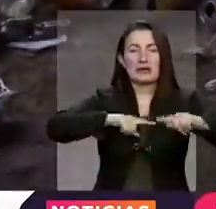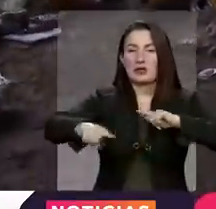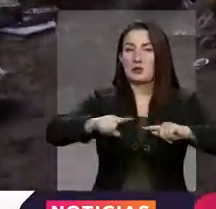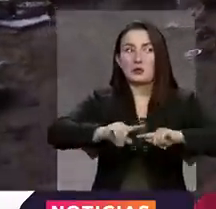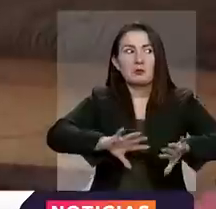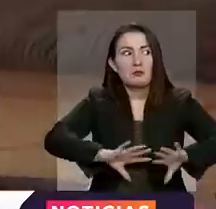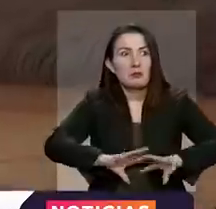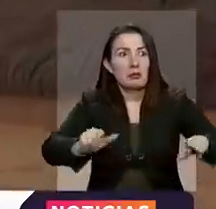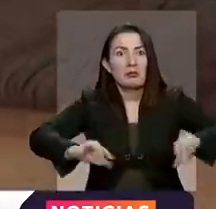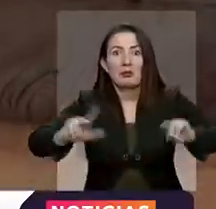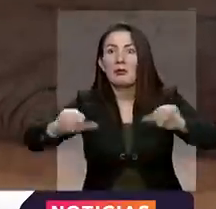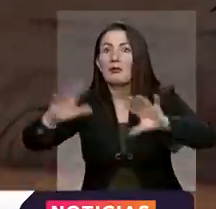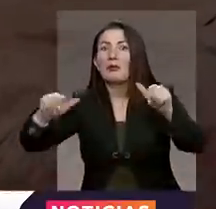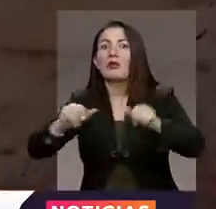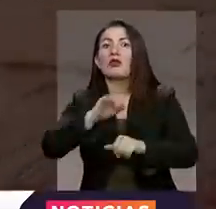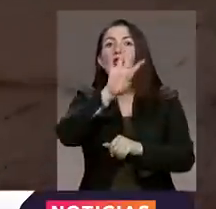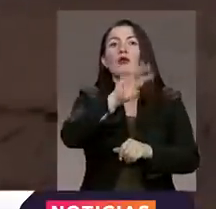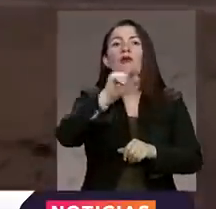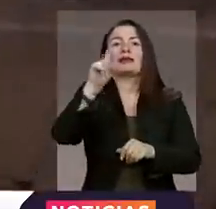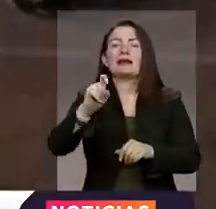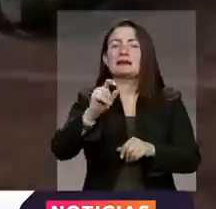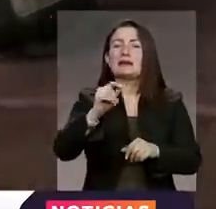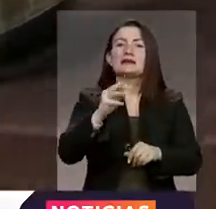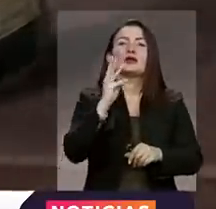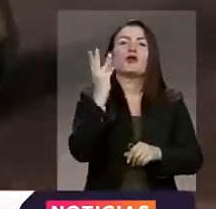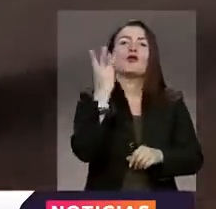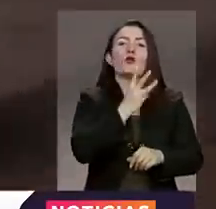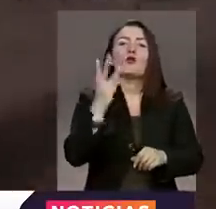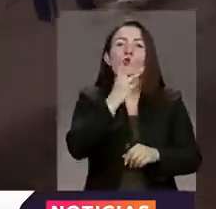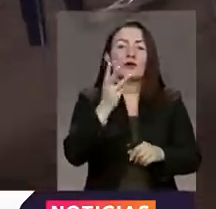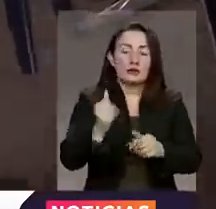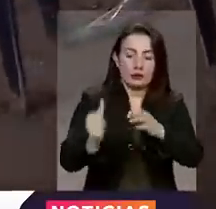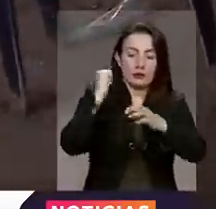del burdel, mucho menos 96 botellas de whisky que se habrían encaletado los soldados.